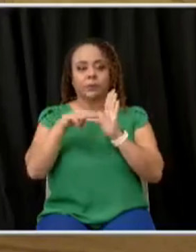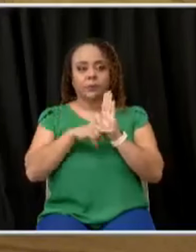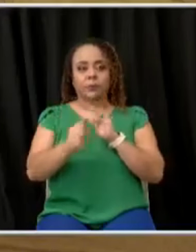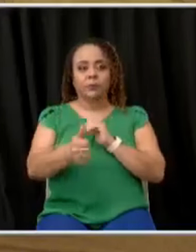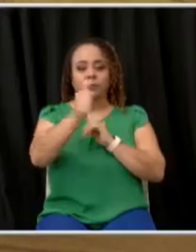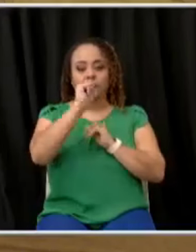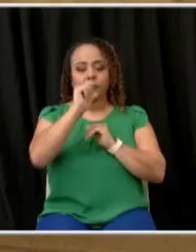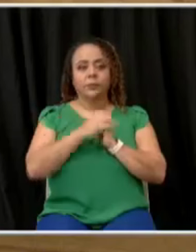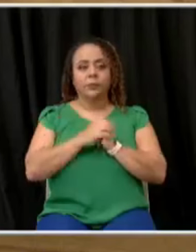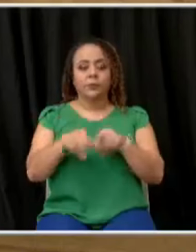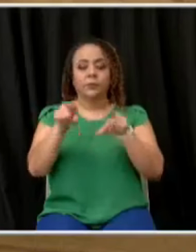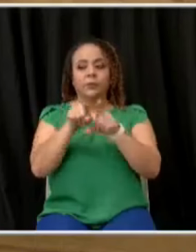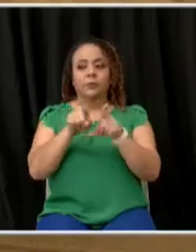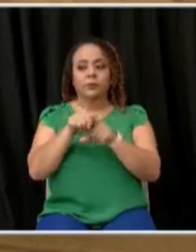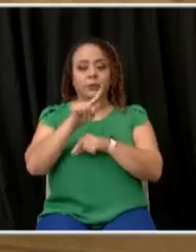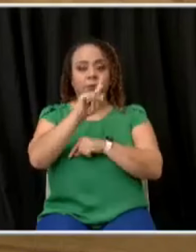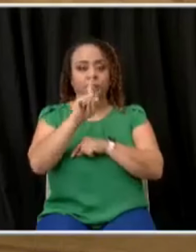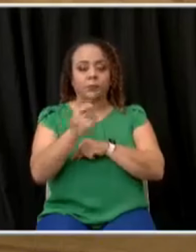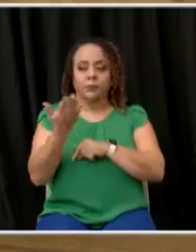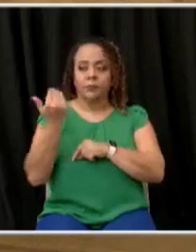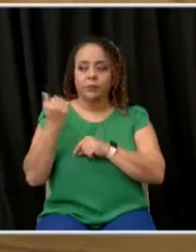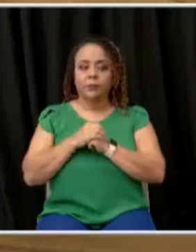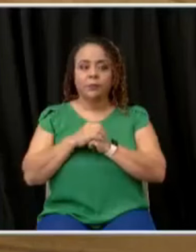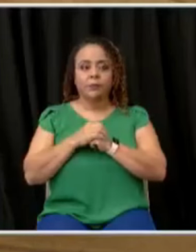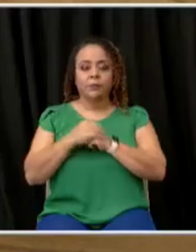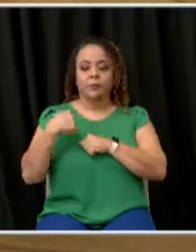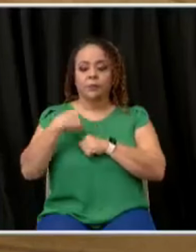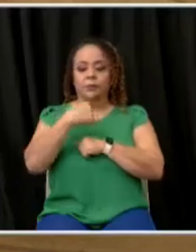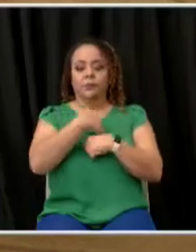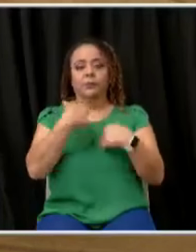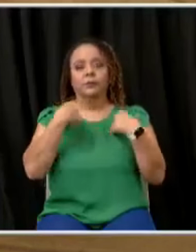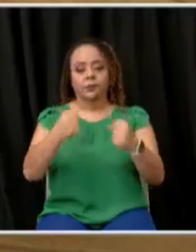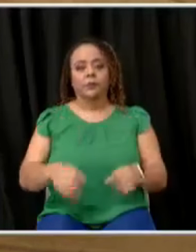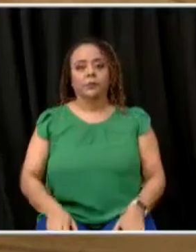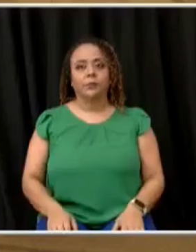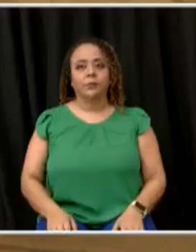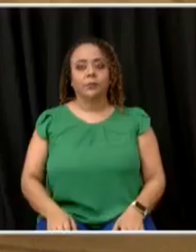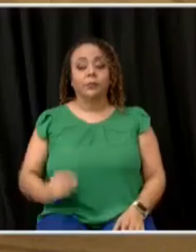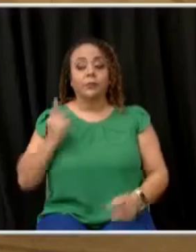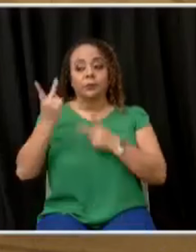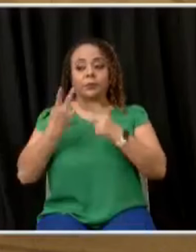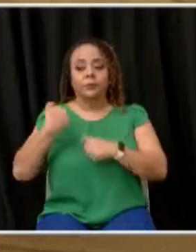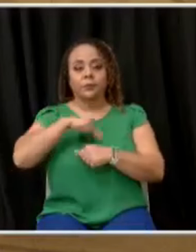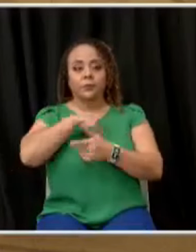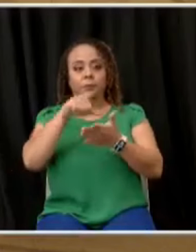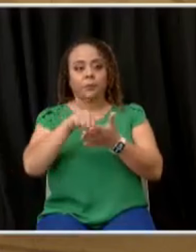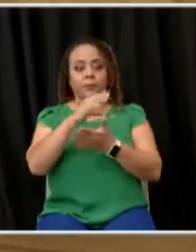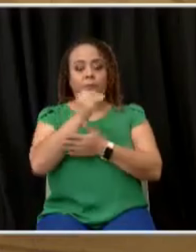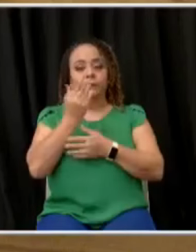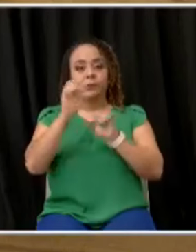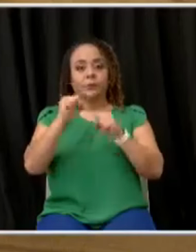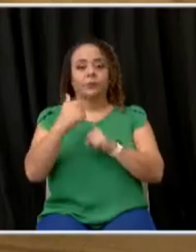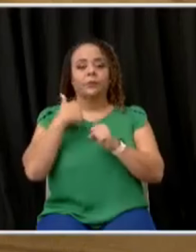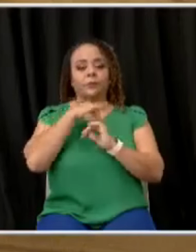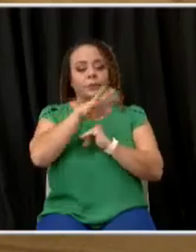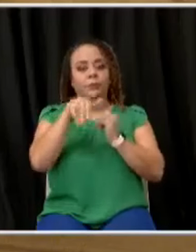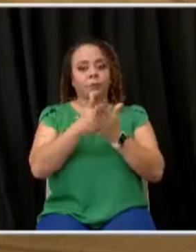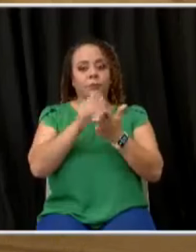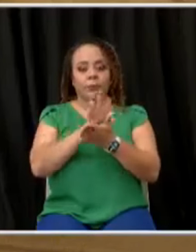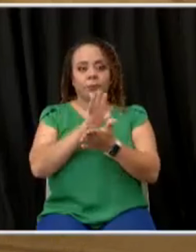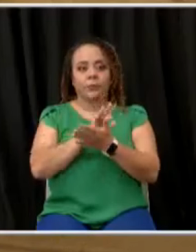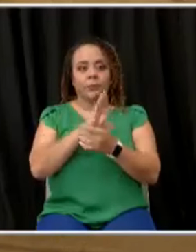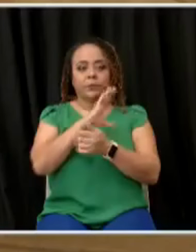hidratación, doctor, que también nos estaban preguntando ahora, del Ministerio de Salud. Visite nuestra página web y ahí puede obtener todos estos